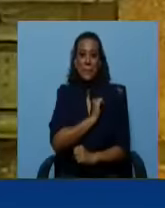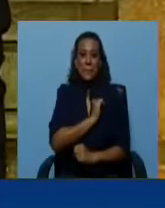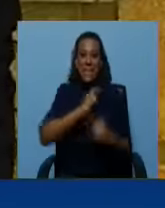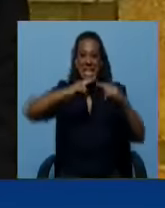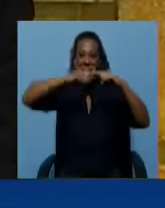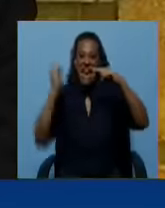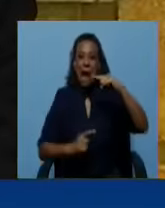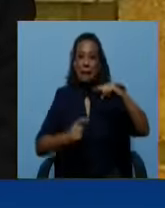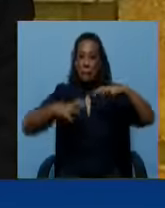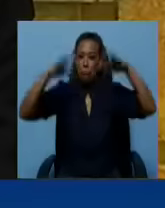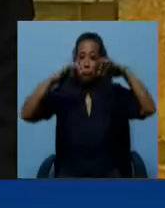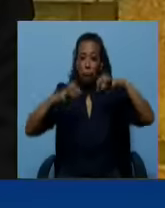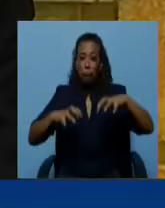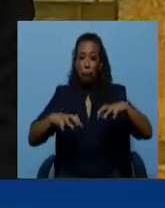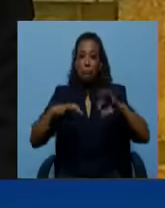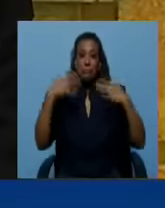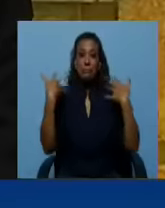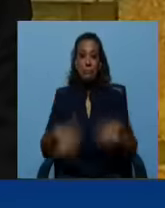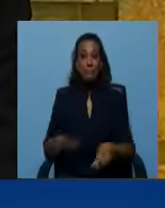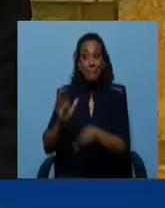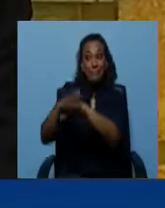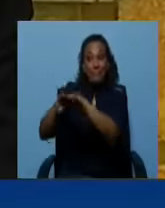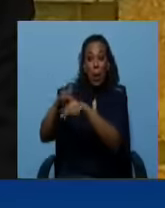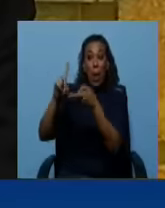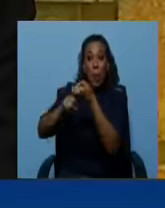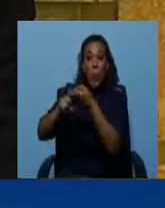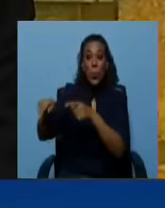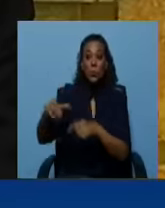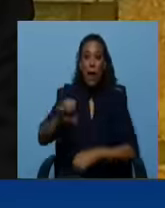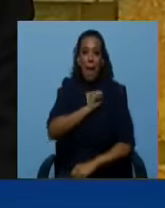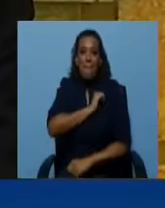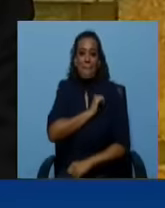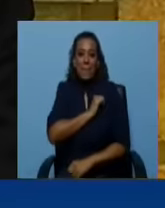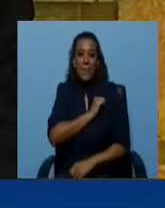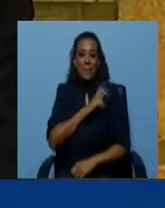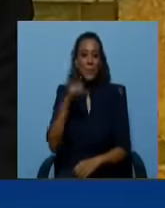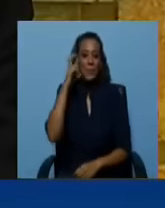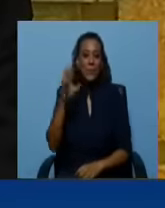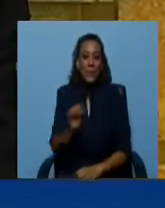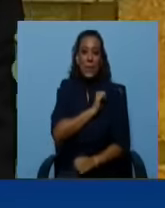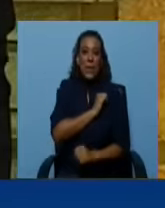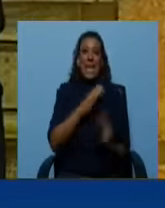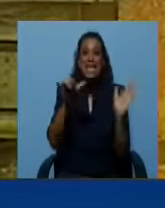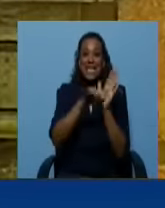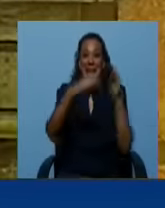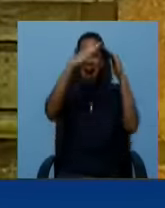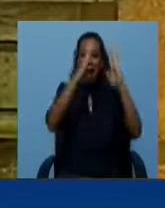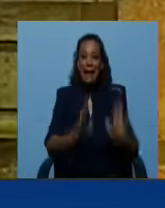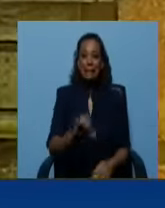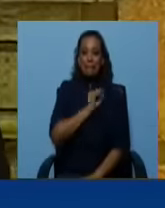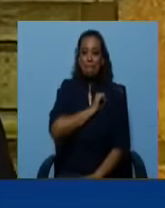Rayos y centellas, Silita. Silita se asusta cuando caen rayos allá en la casa.